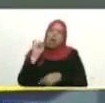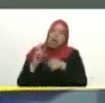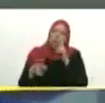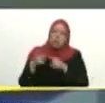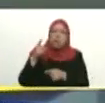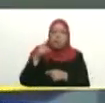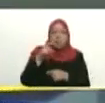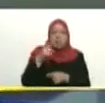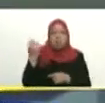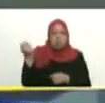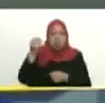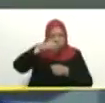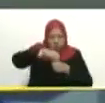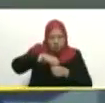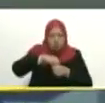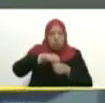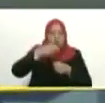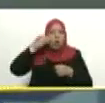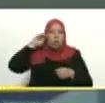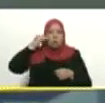a ver Instagram, eso es adictivo.